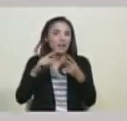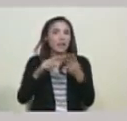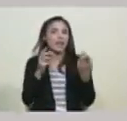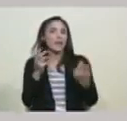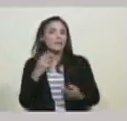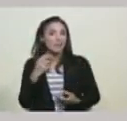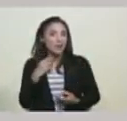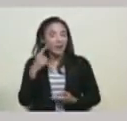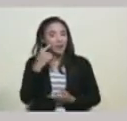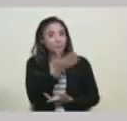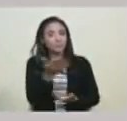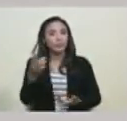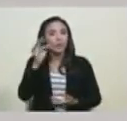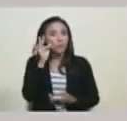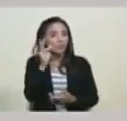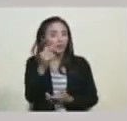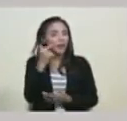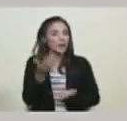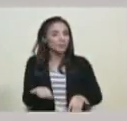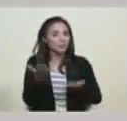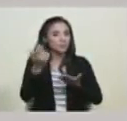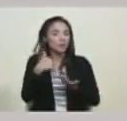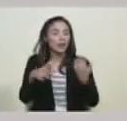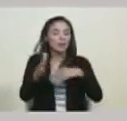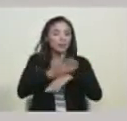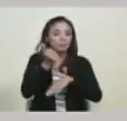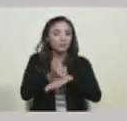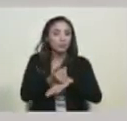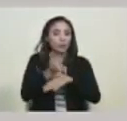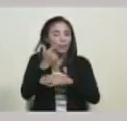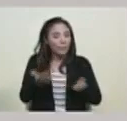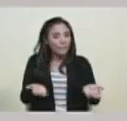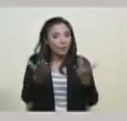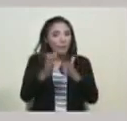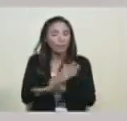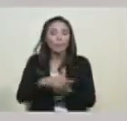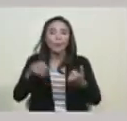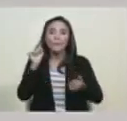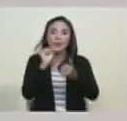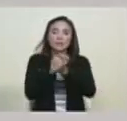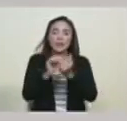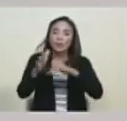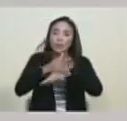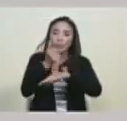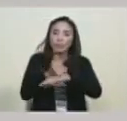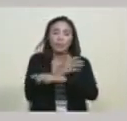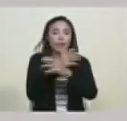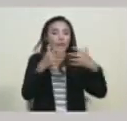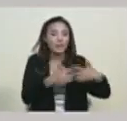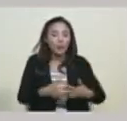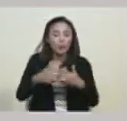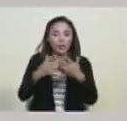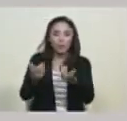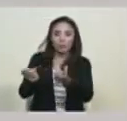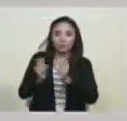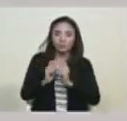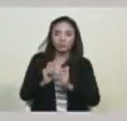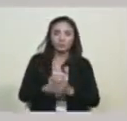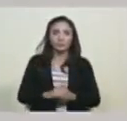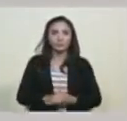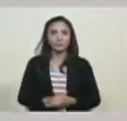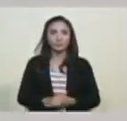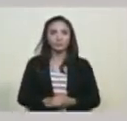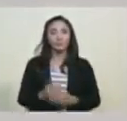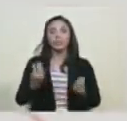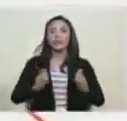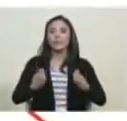compañeros del Poder Judicial. Tenemos que lograr que el gobierno de Estados Unidos nos entregue este asesino que se encuentra en